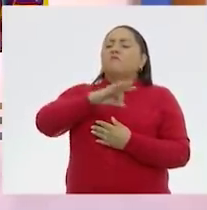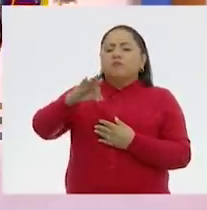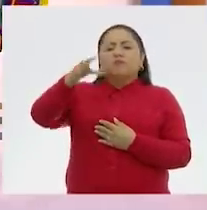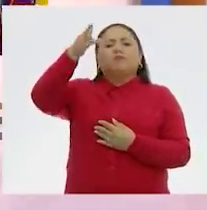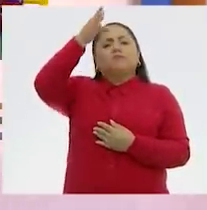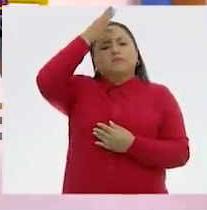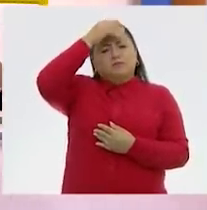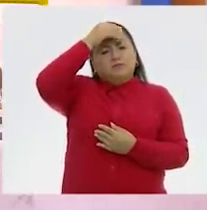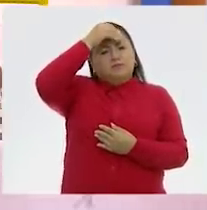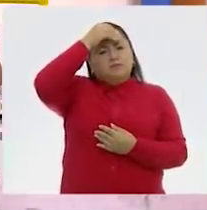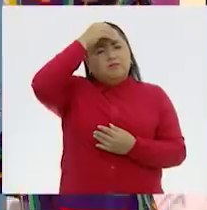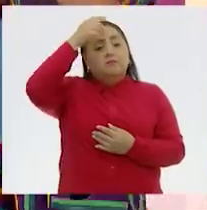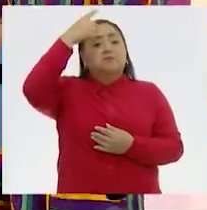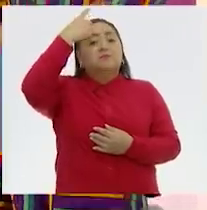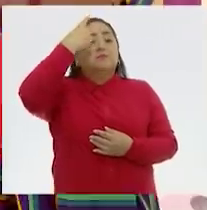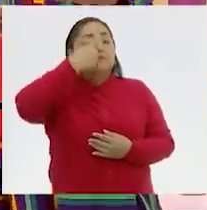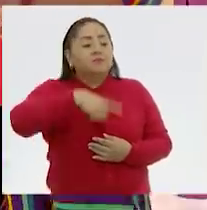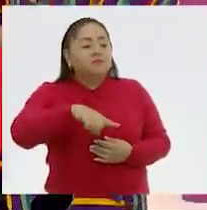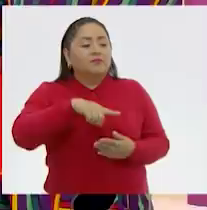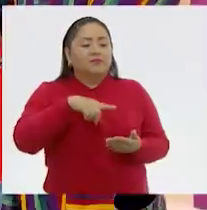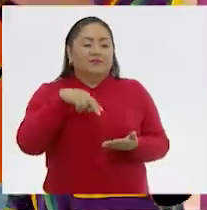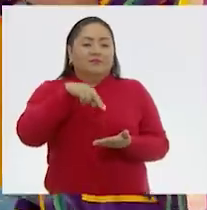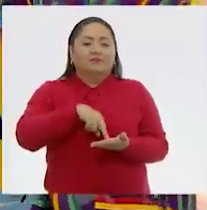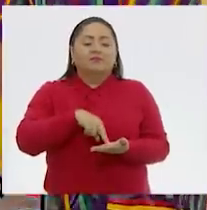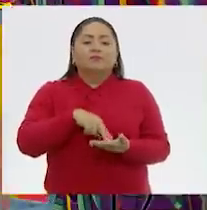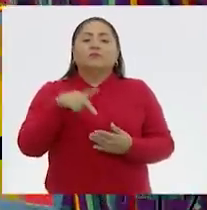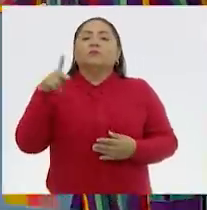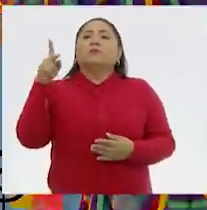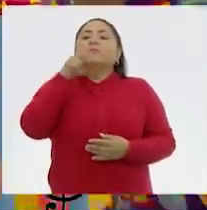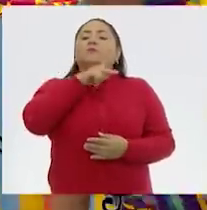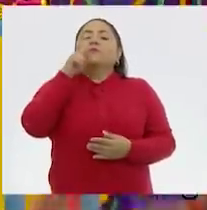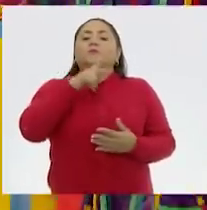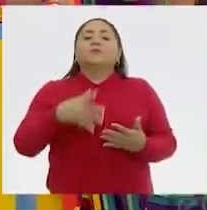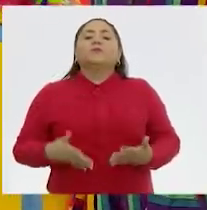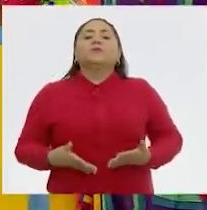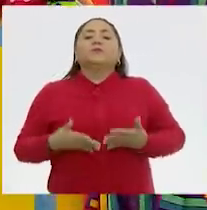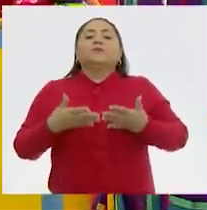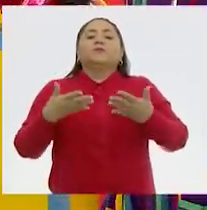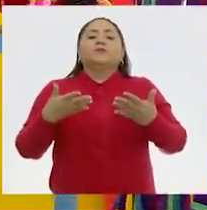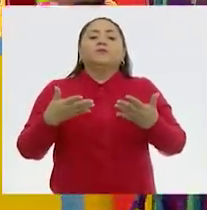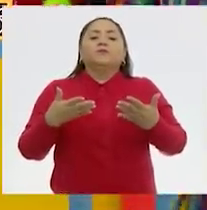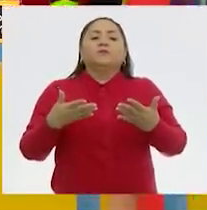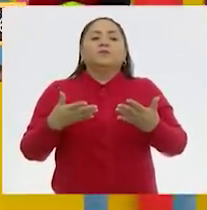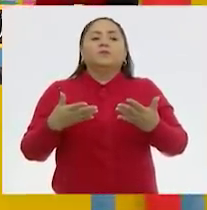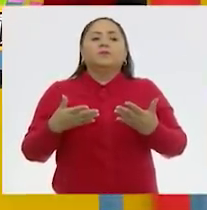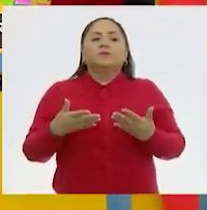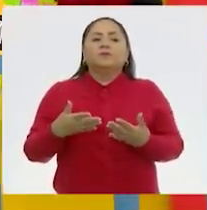aprender. Paramos y respiramos.